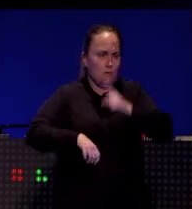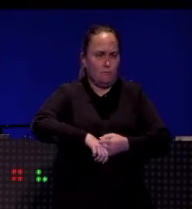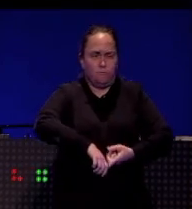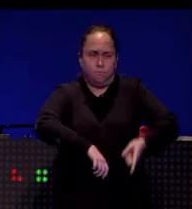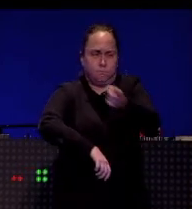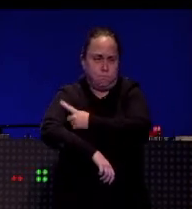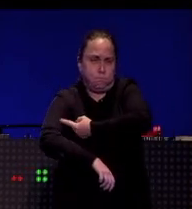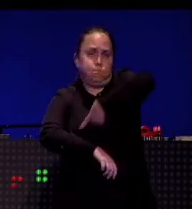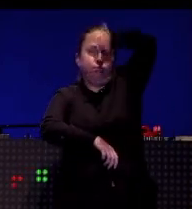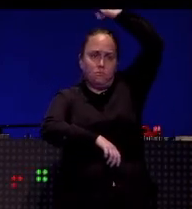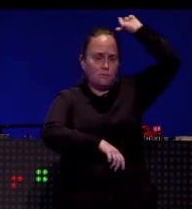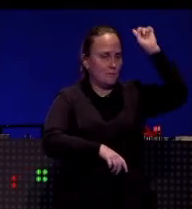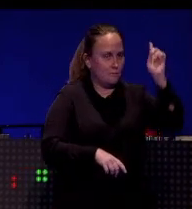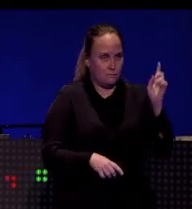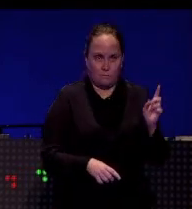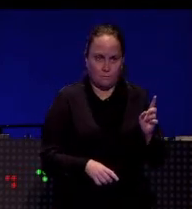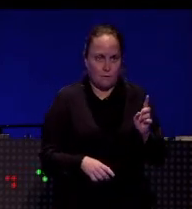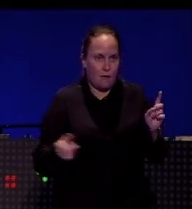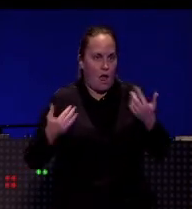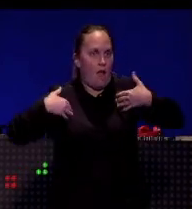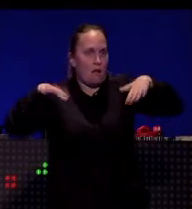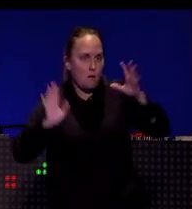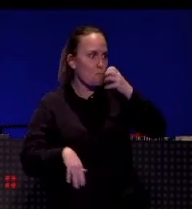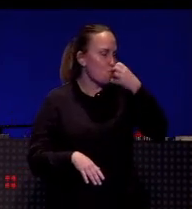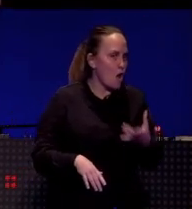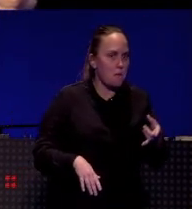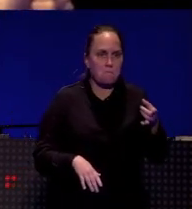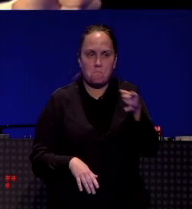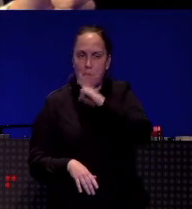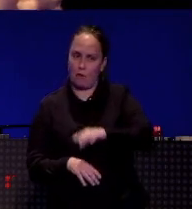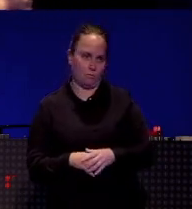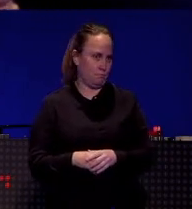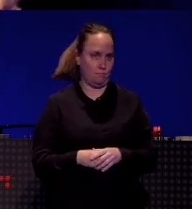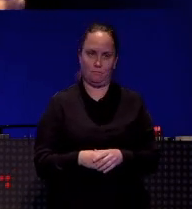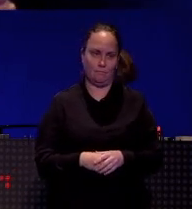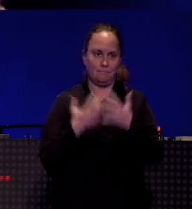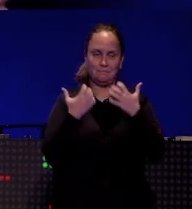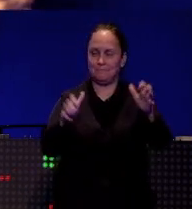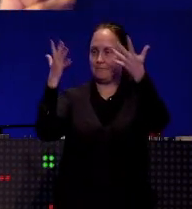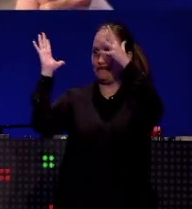no se debe ser nunca ni para lo bueno ni para lo malo pero